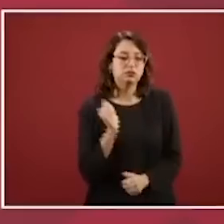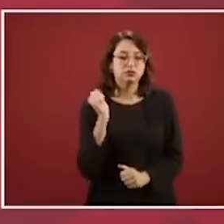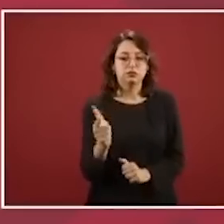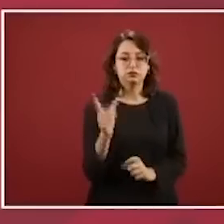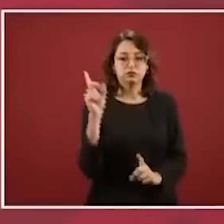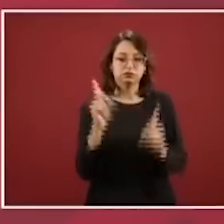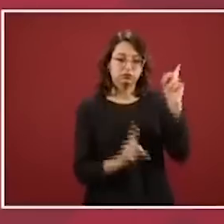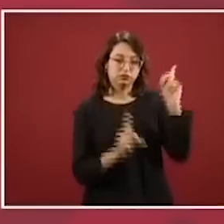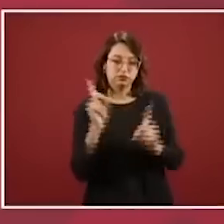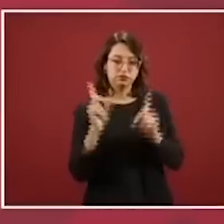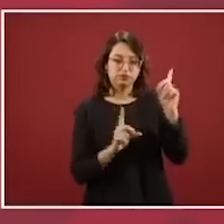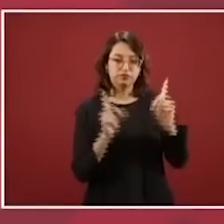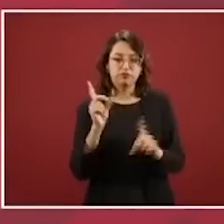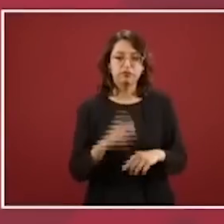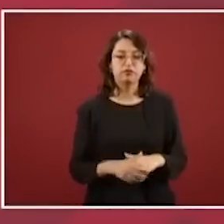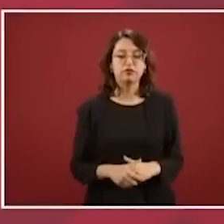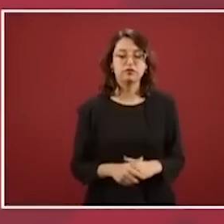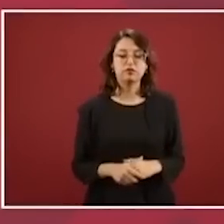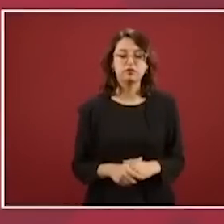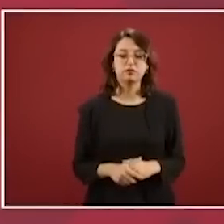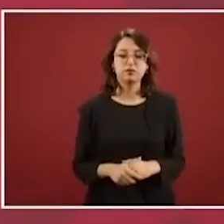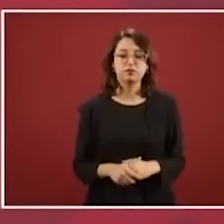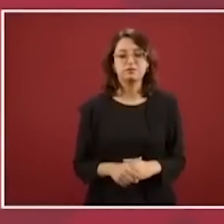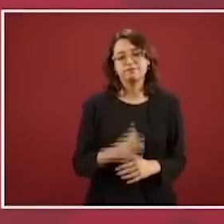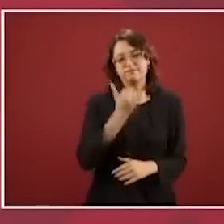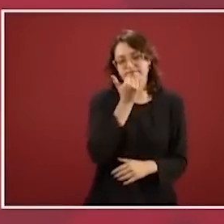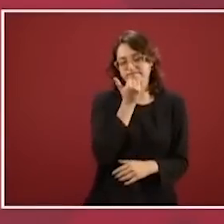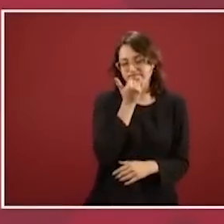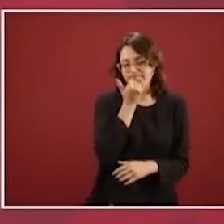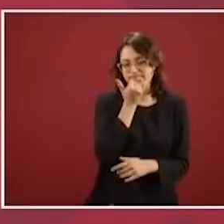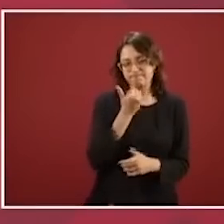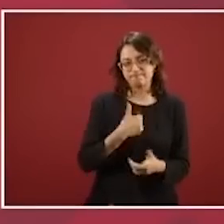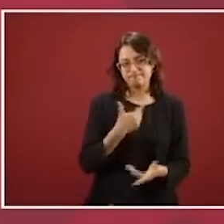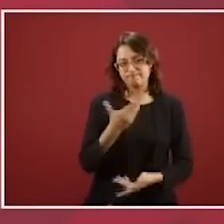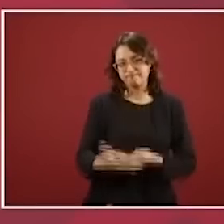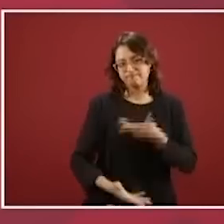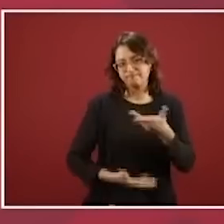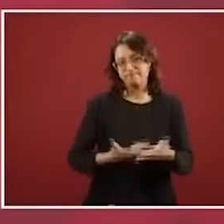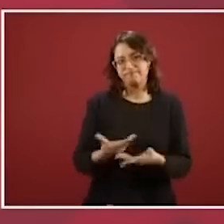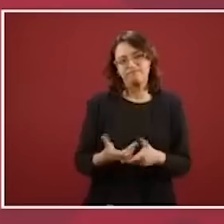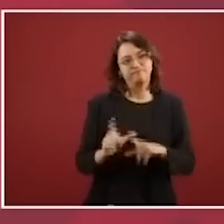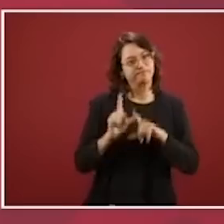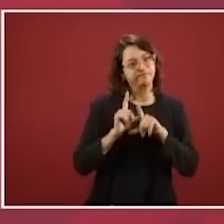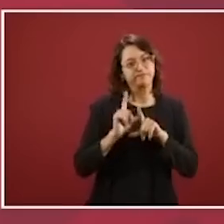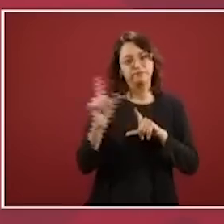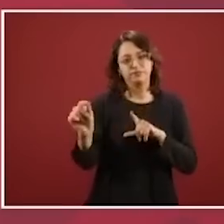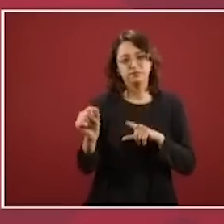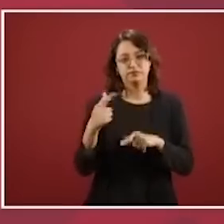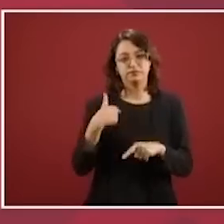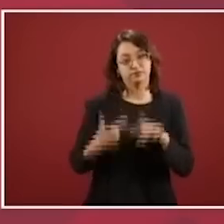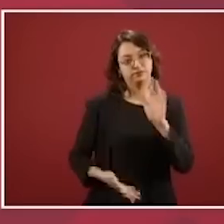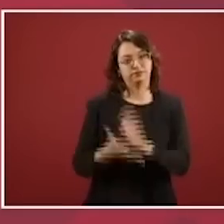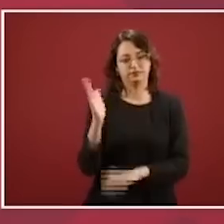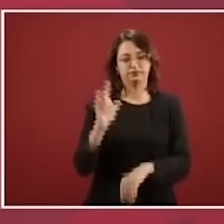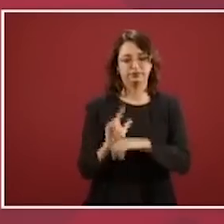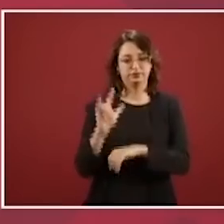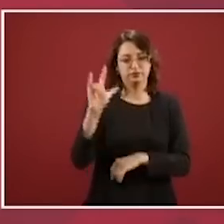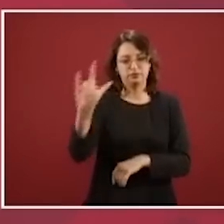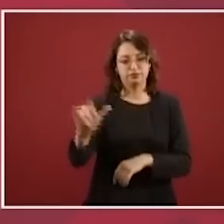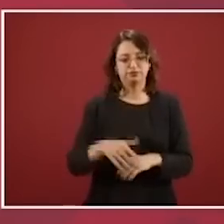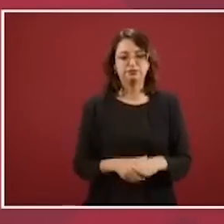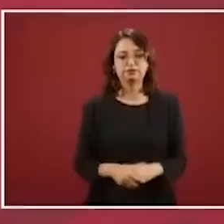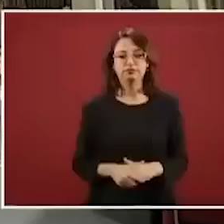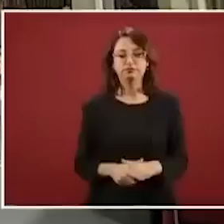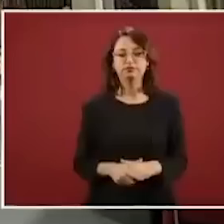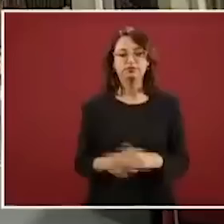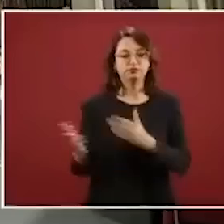aclaración, y les ofrezco disculpa por retirarme para poder llegar a tiempo.